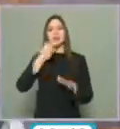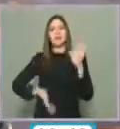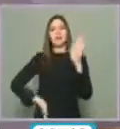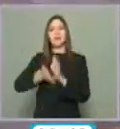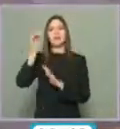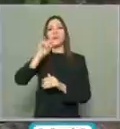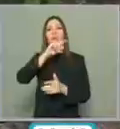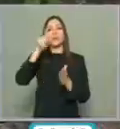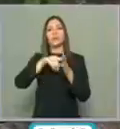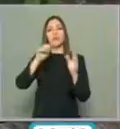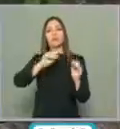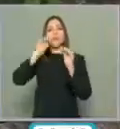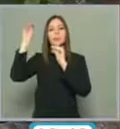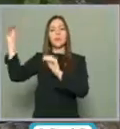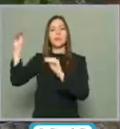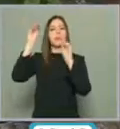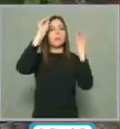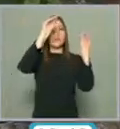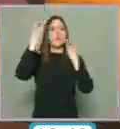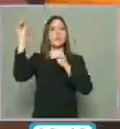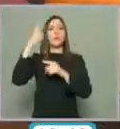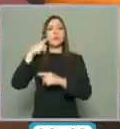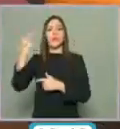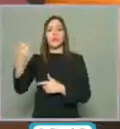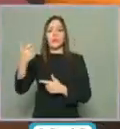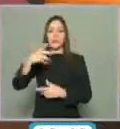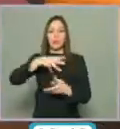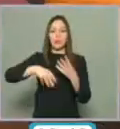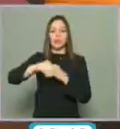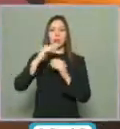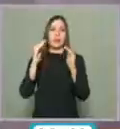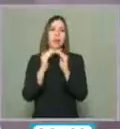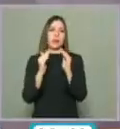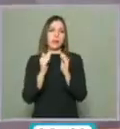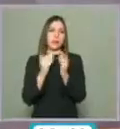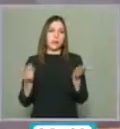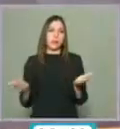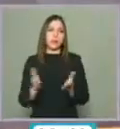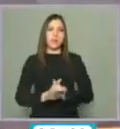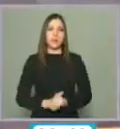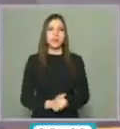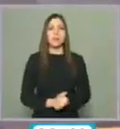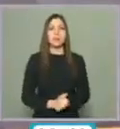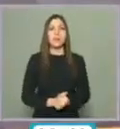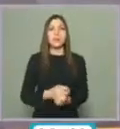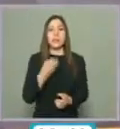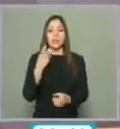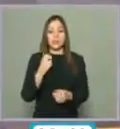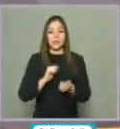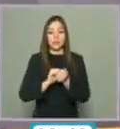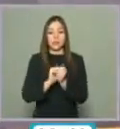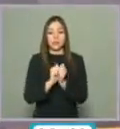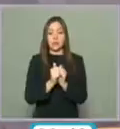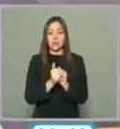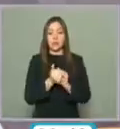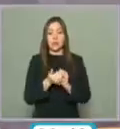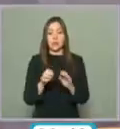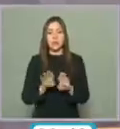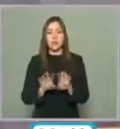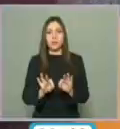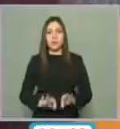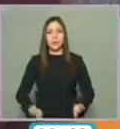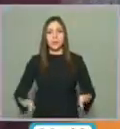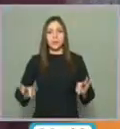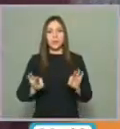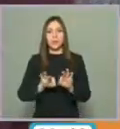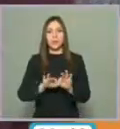Unidos o a otros lugares para traer dinero a la casa. Esto ha dejado un hueco, un vacío muy importante en la